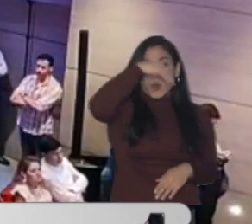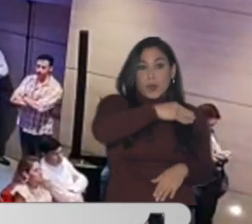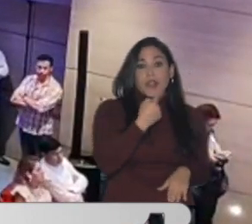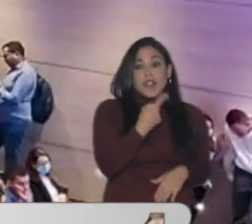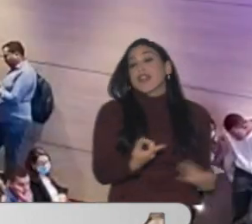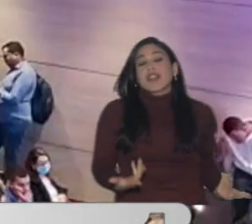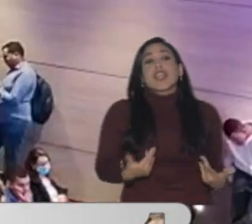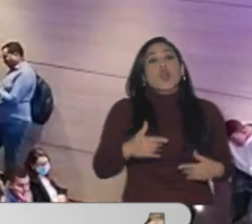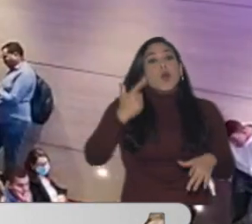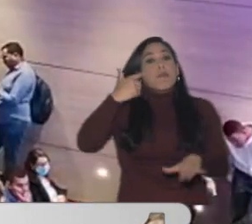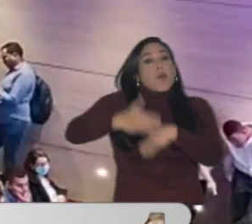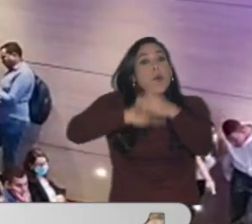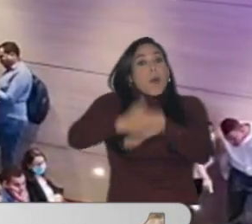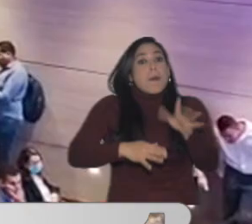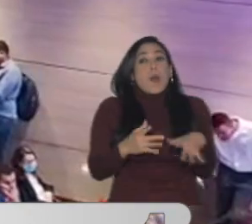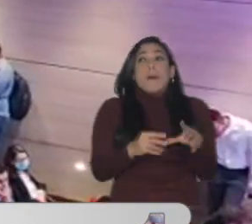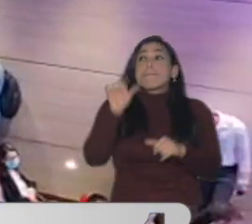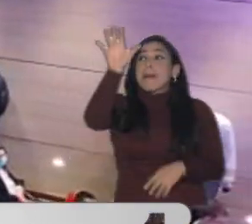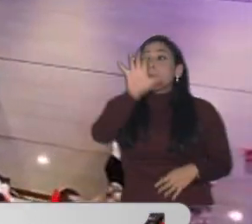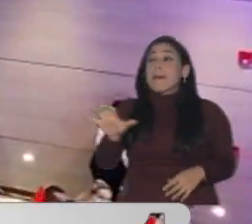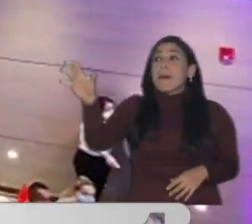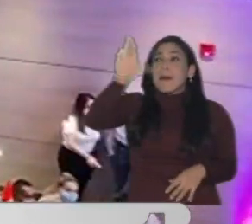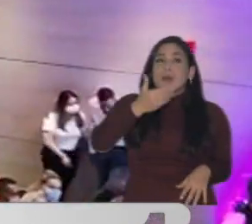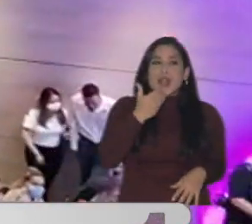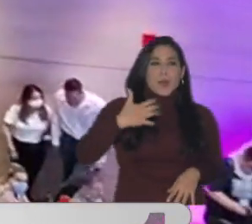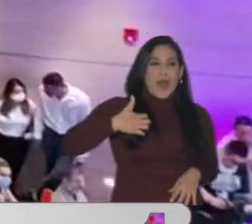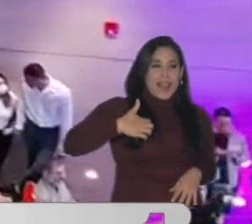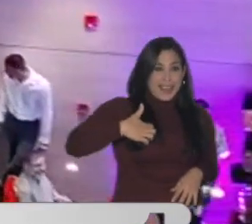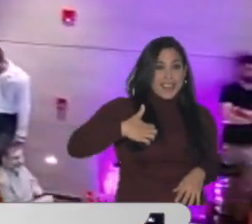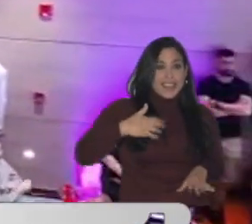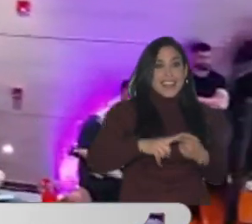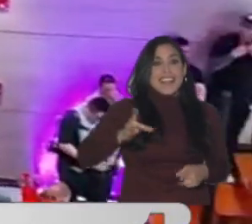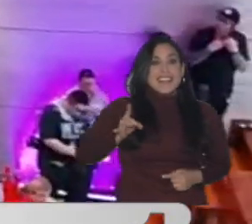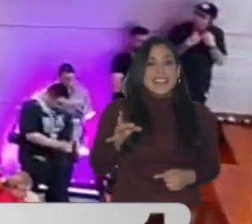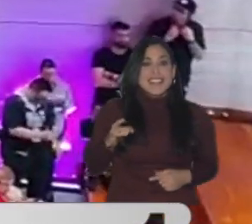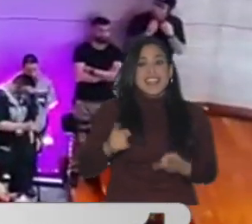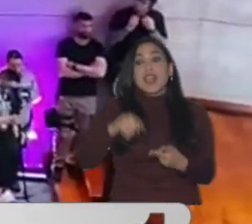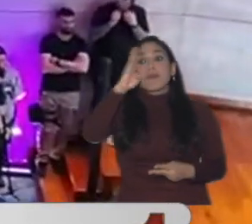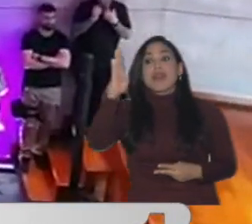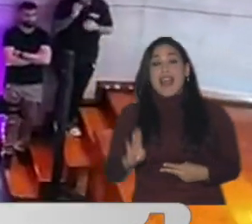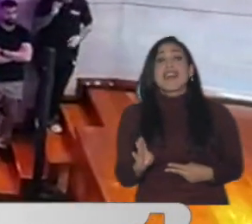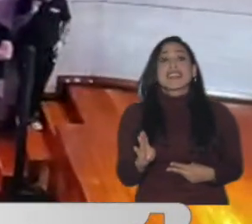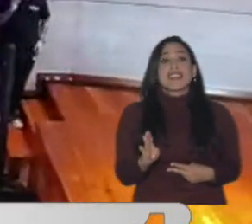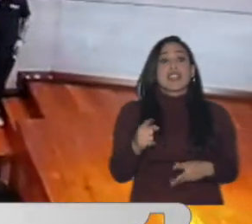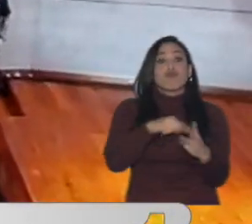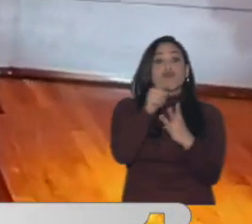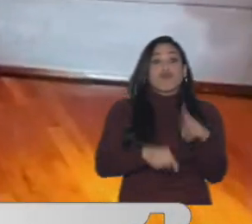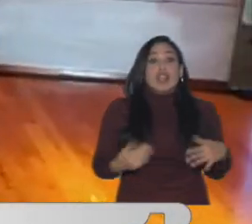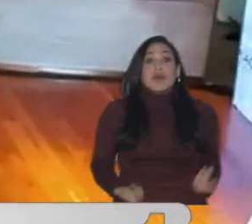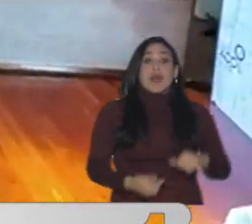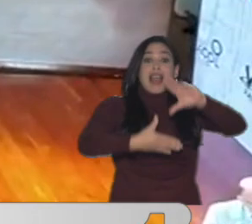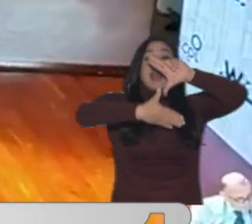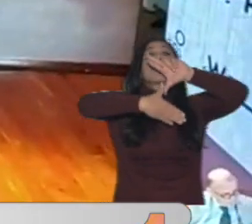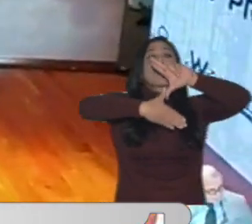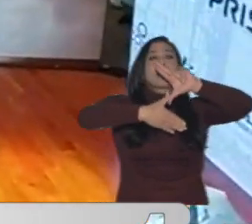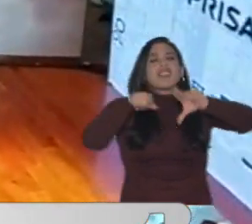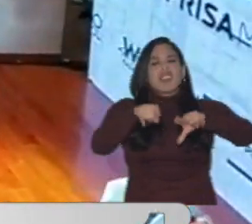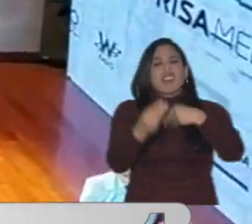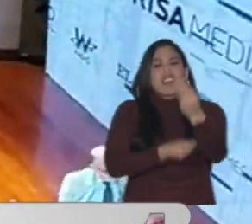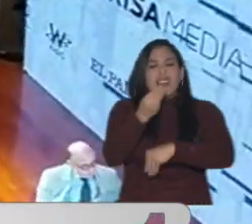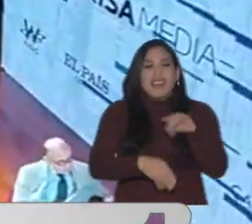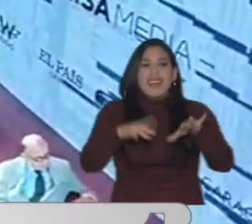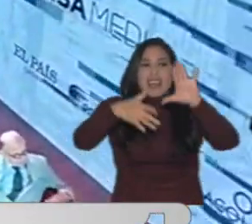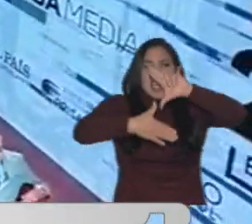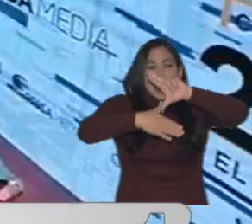un eje progresista con varios países como Argentina, Chile y Brasil, en donde América Latina pase